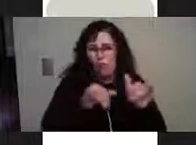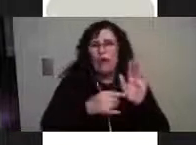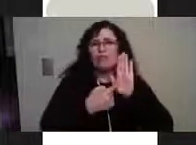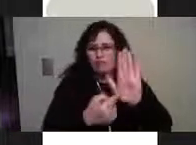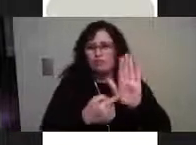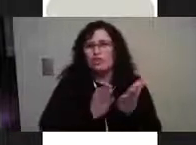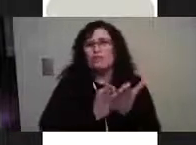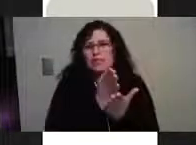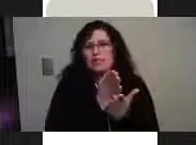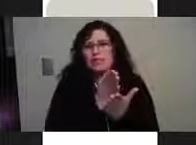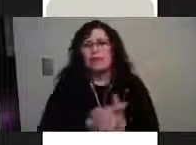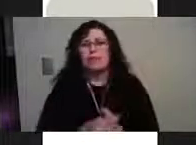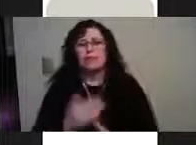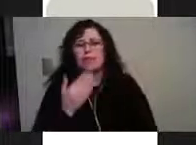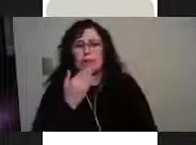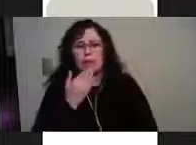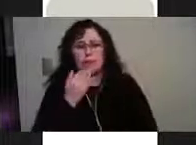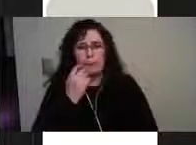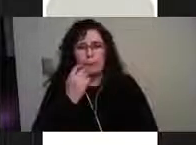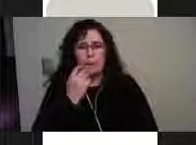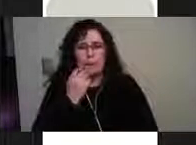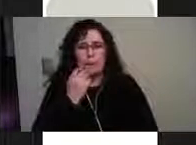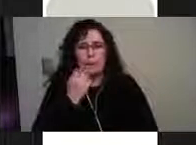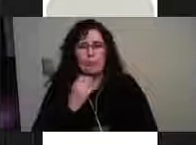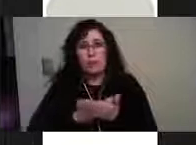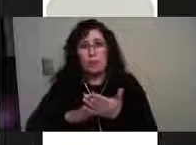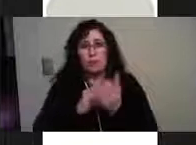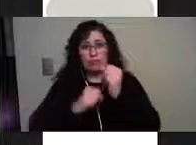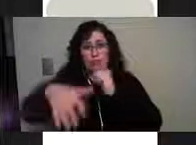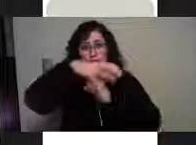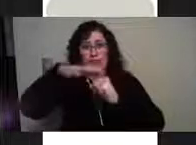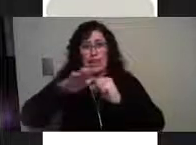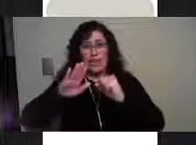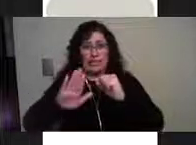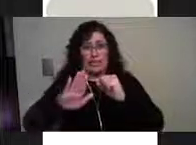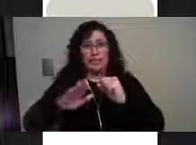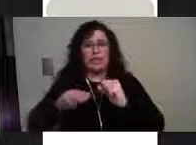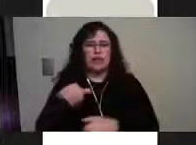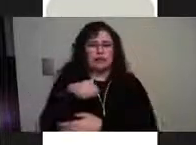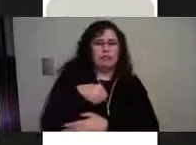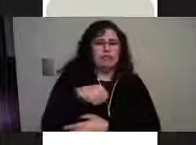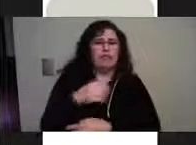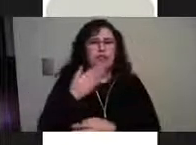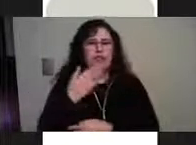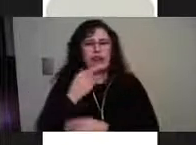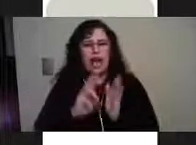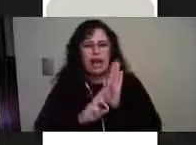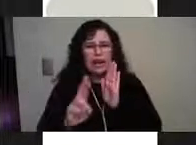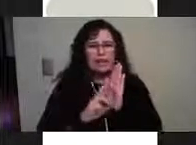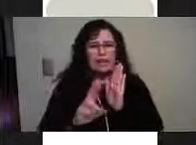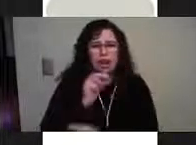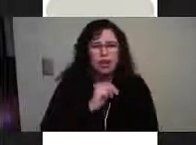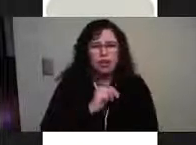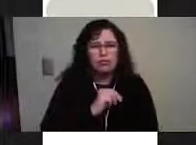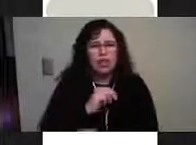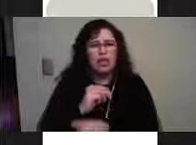en etapas en la parálisis cerebral de tipo espástica, el reflejo de Grimista también es muy